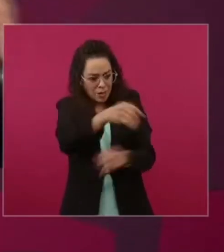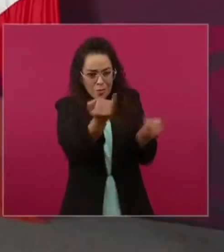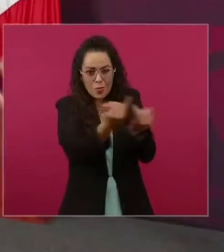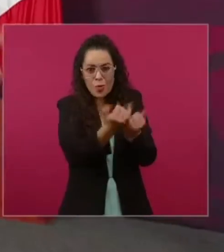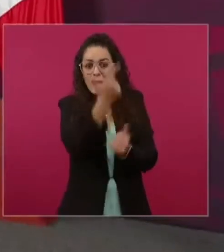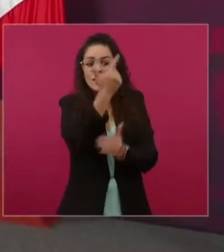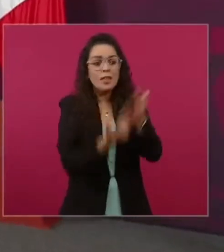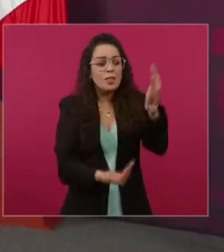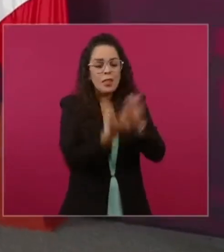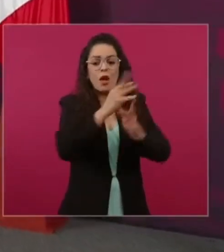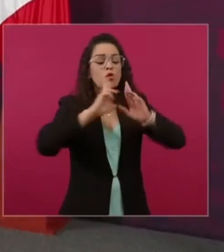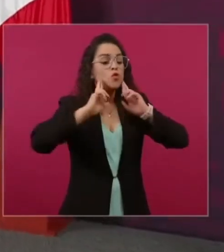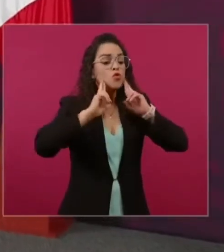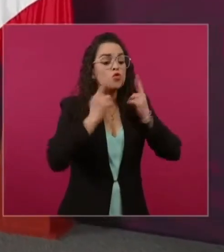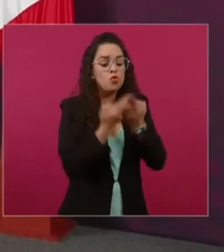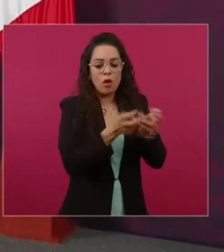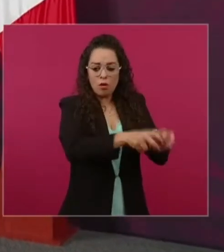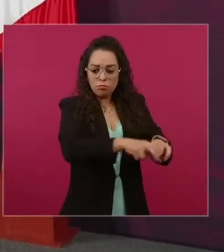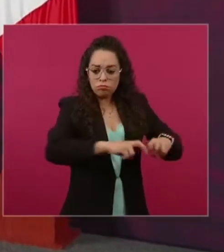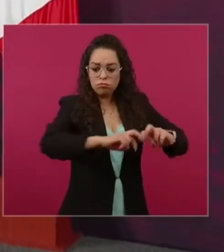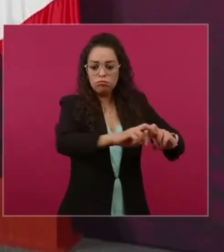que esté ahí,